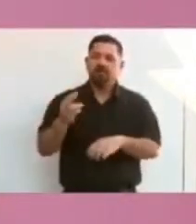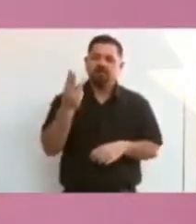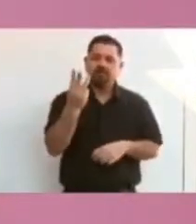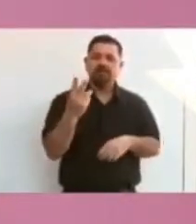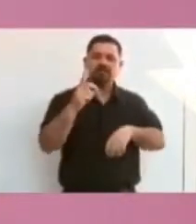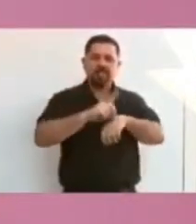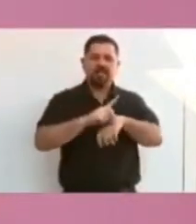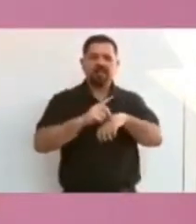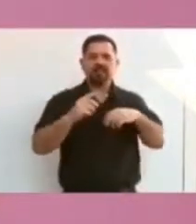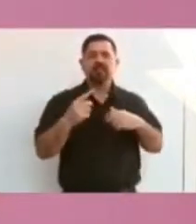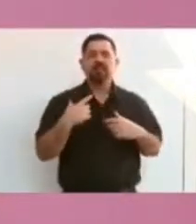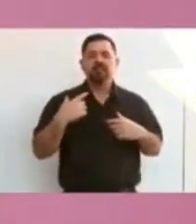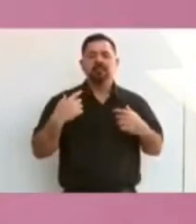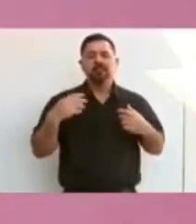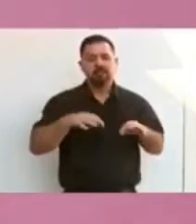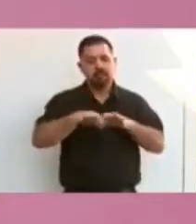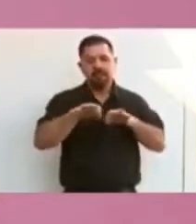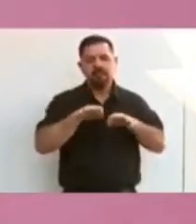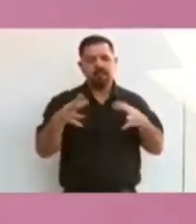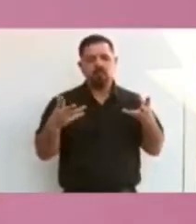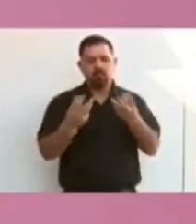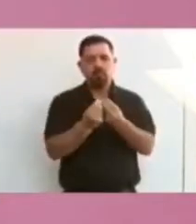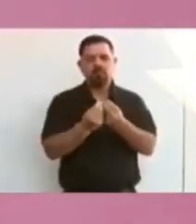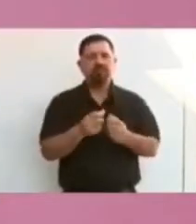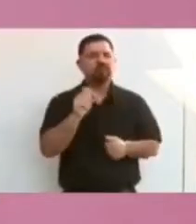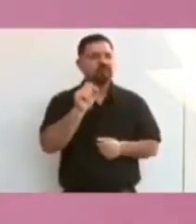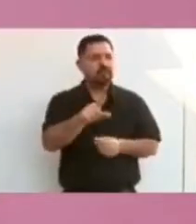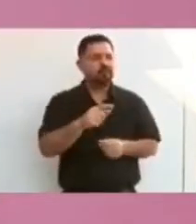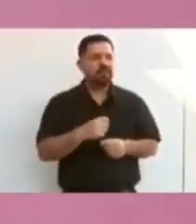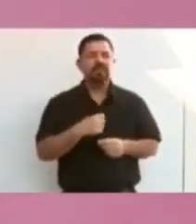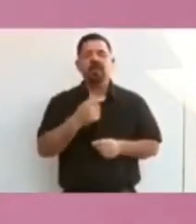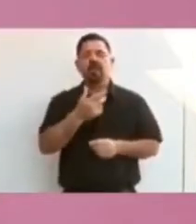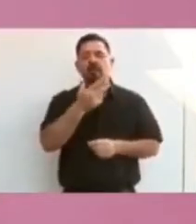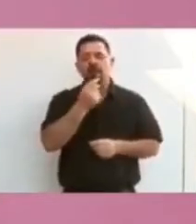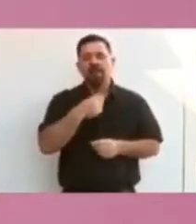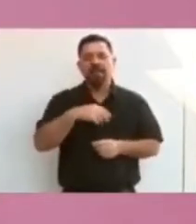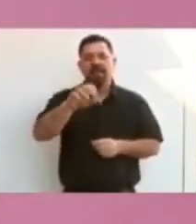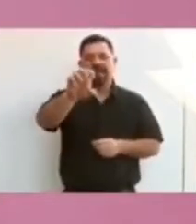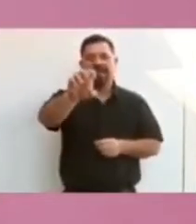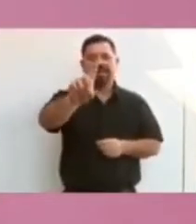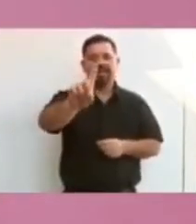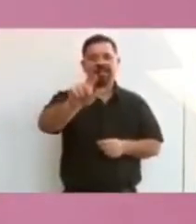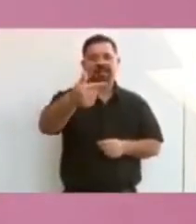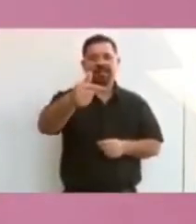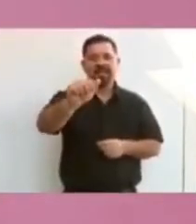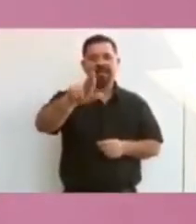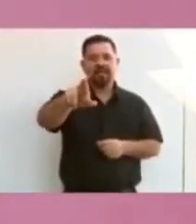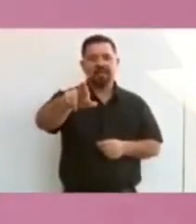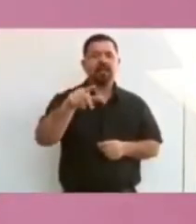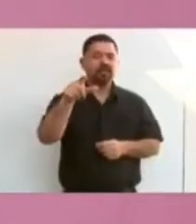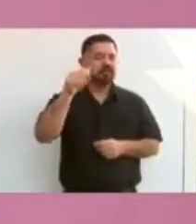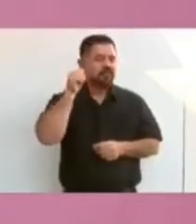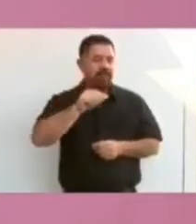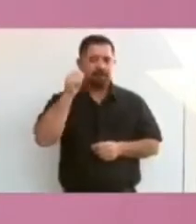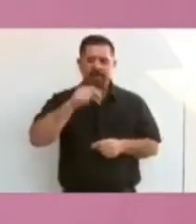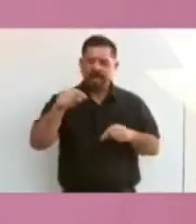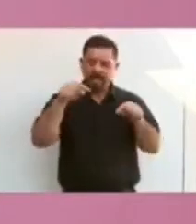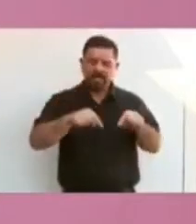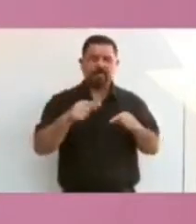secretario, ya. Y Edgar, muchas gracias, Edgar González de Proveis, por siempre estar aquí, y a mi